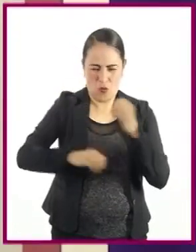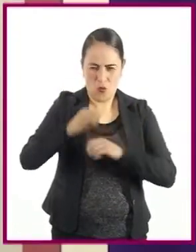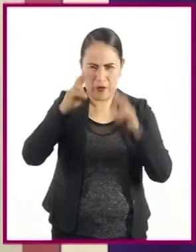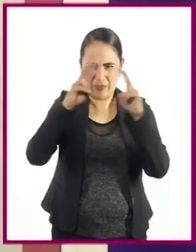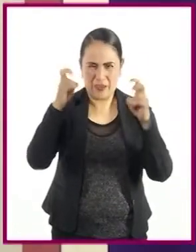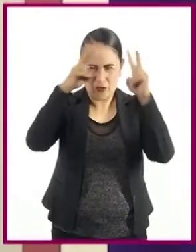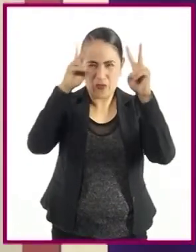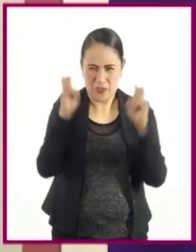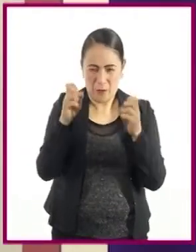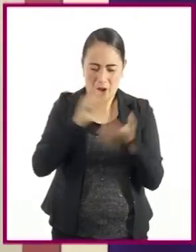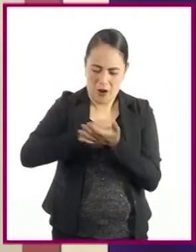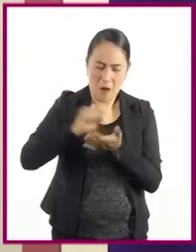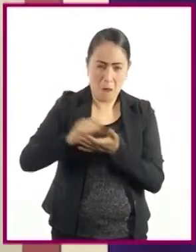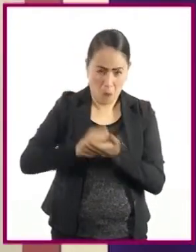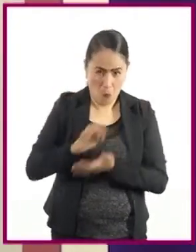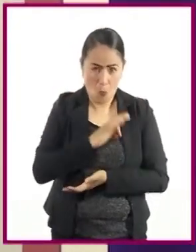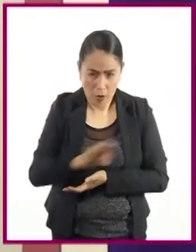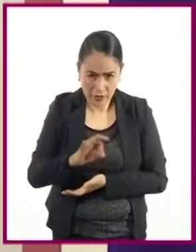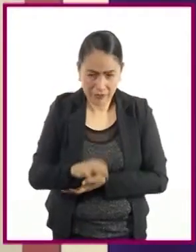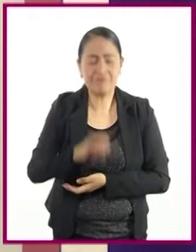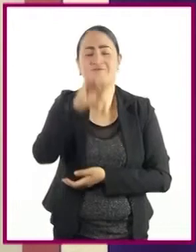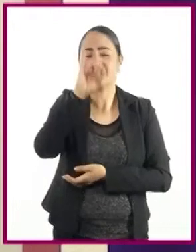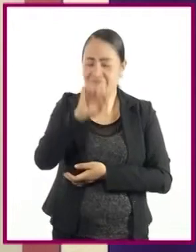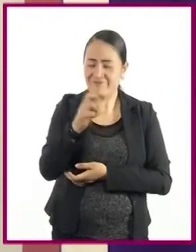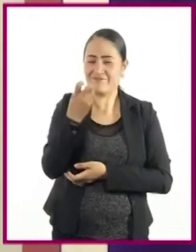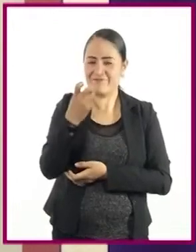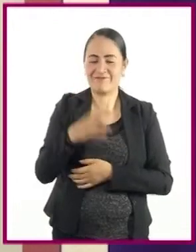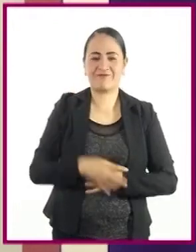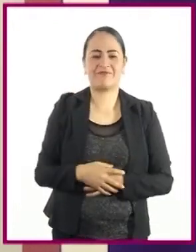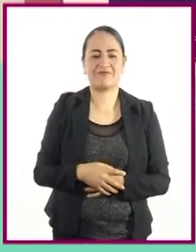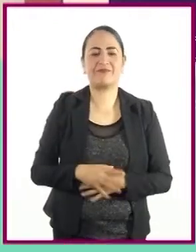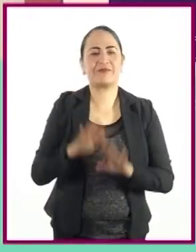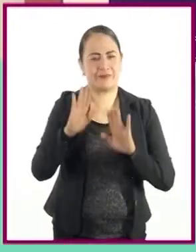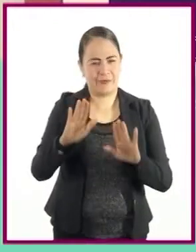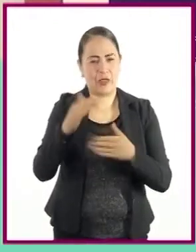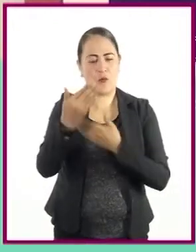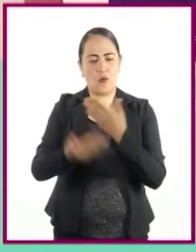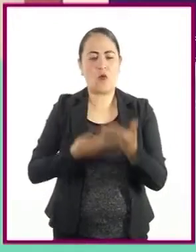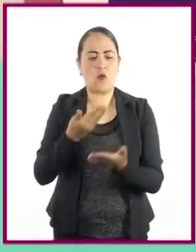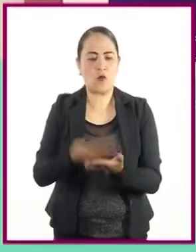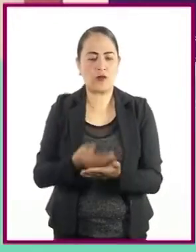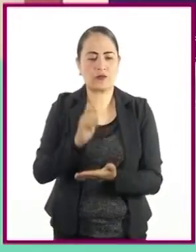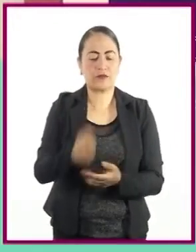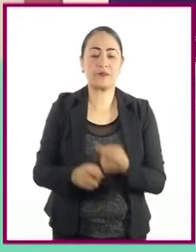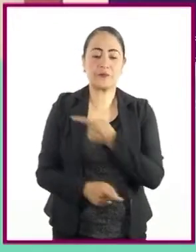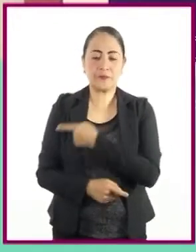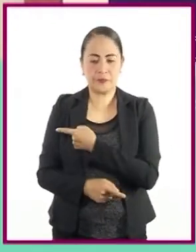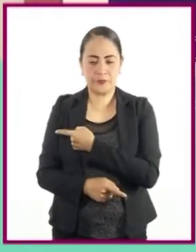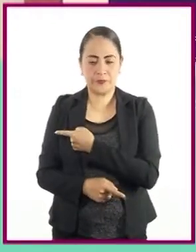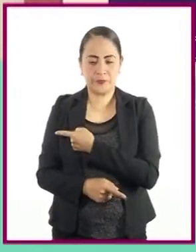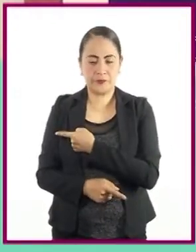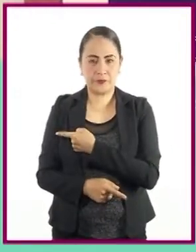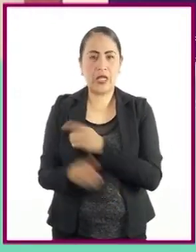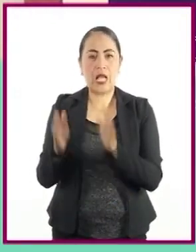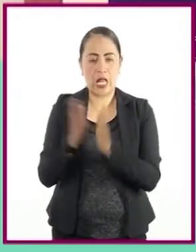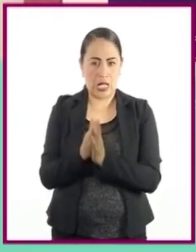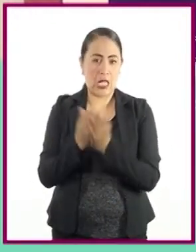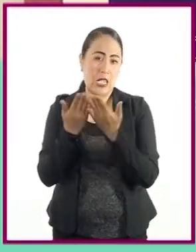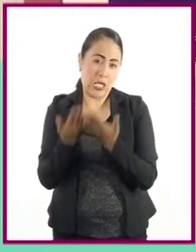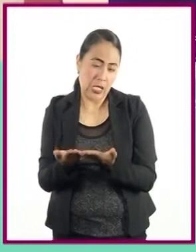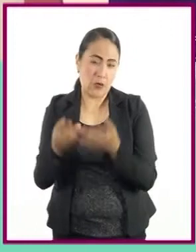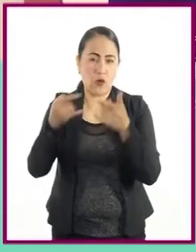es, pero le daremos un giro a tu idea. La propuesta es adaptar un texto narrativo,